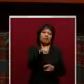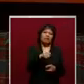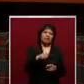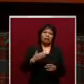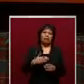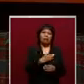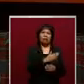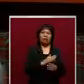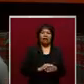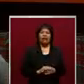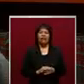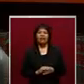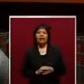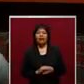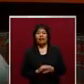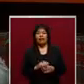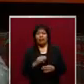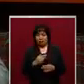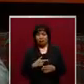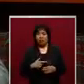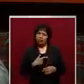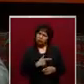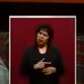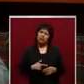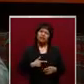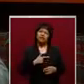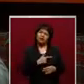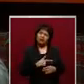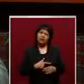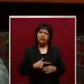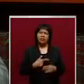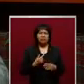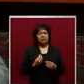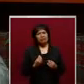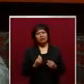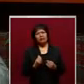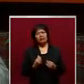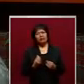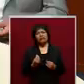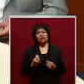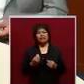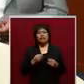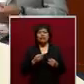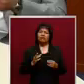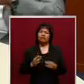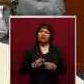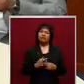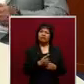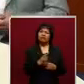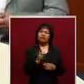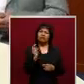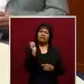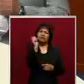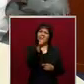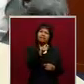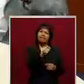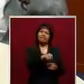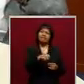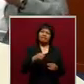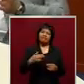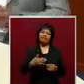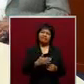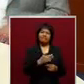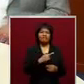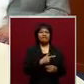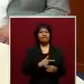pescador que gozaba yendo al río a tirar su caña, a pescar,